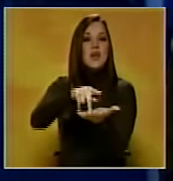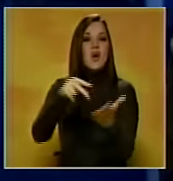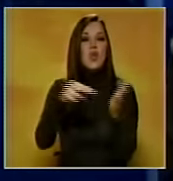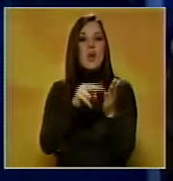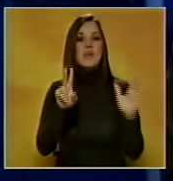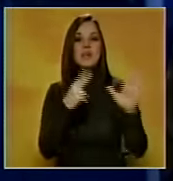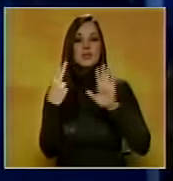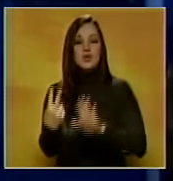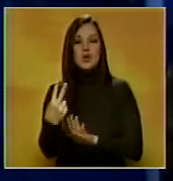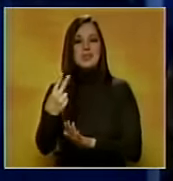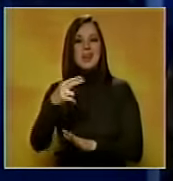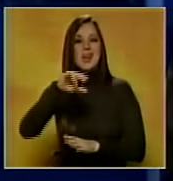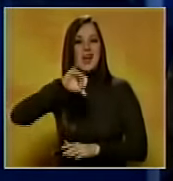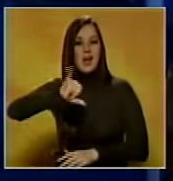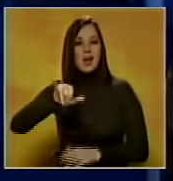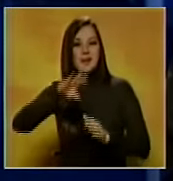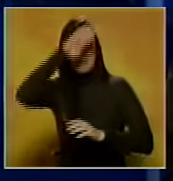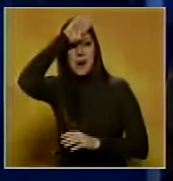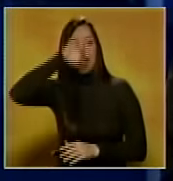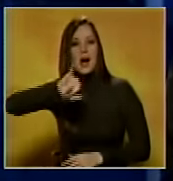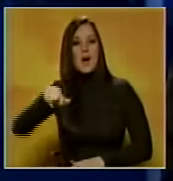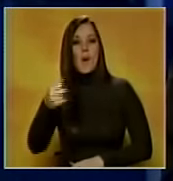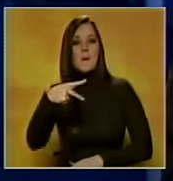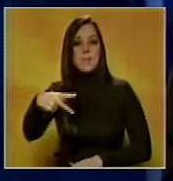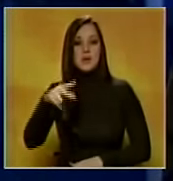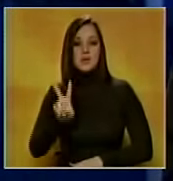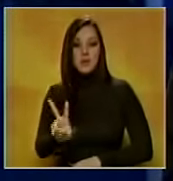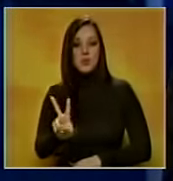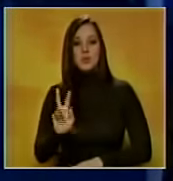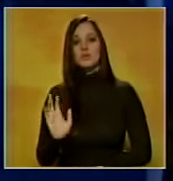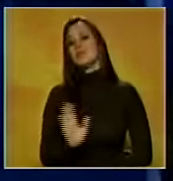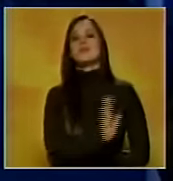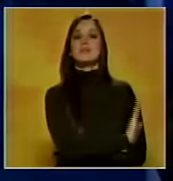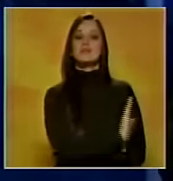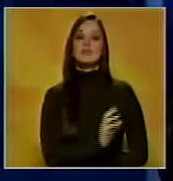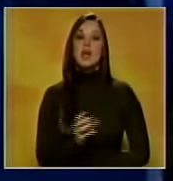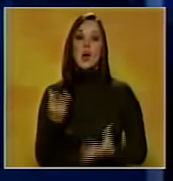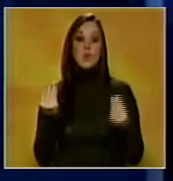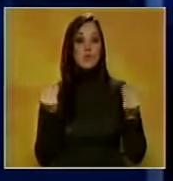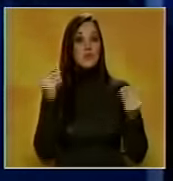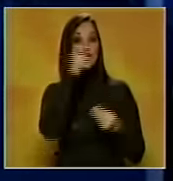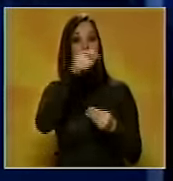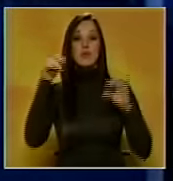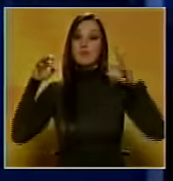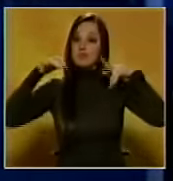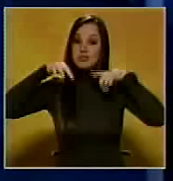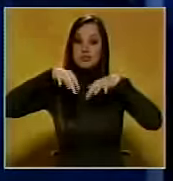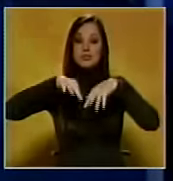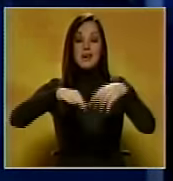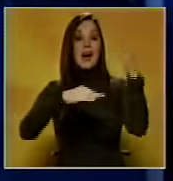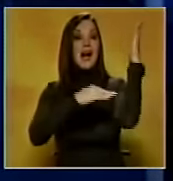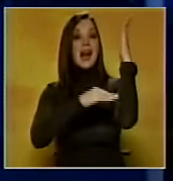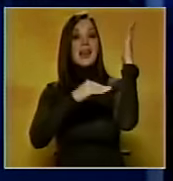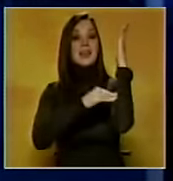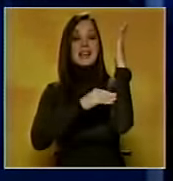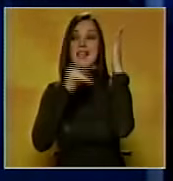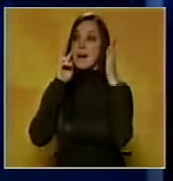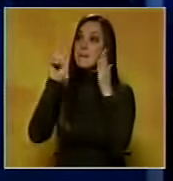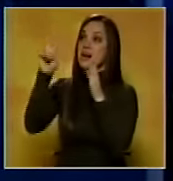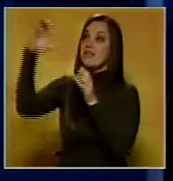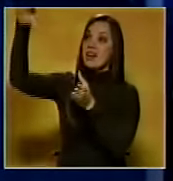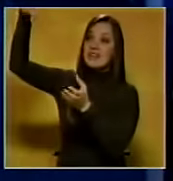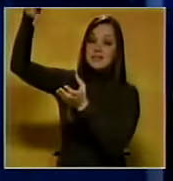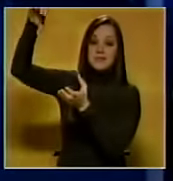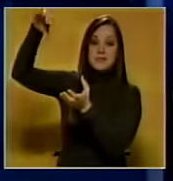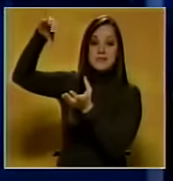Y este sábado más de 60.000 feligreses se congregaron en la Basílica de Chiquinquirá en Maracaibo, Estado Zulia, para presenciar la bajada de la